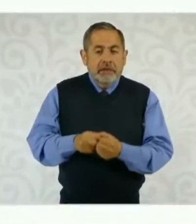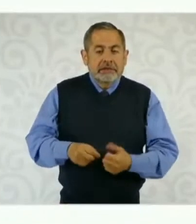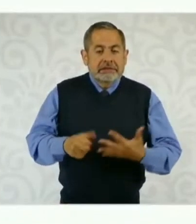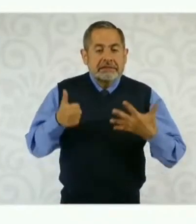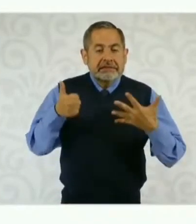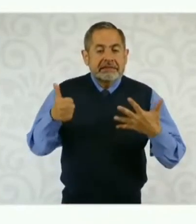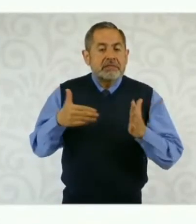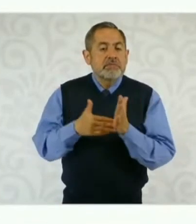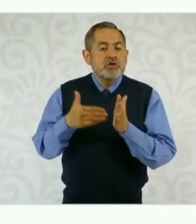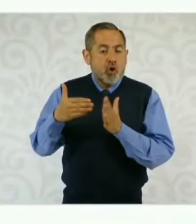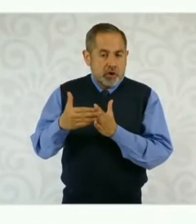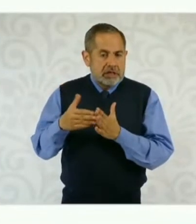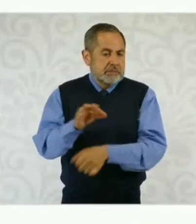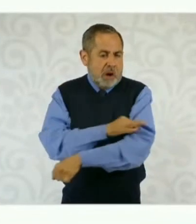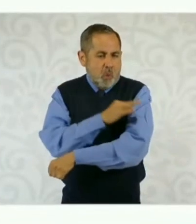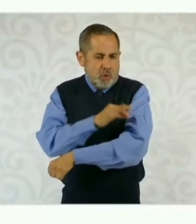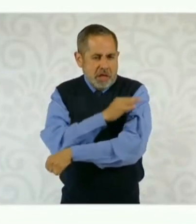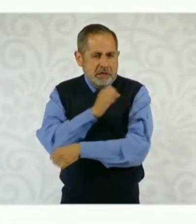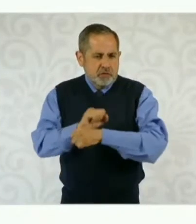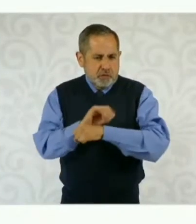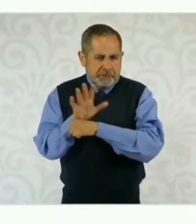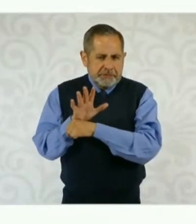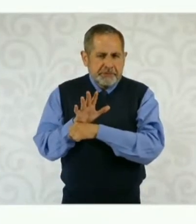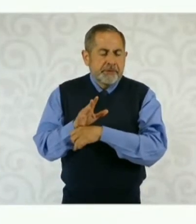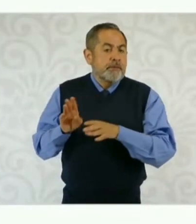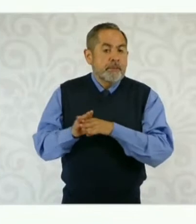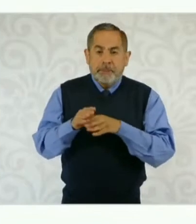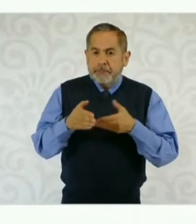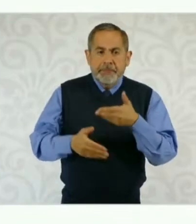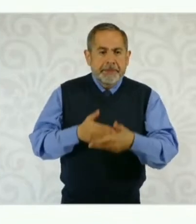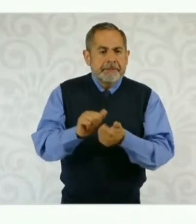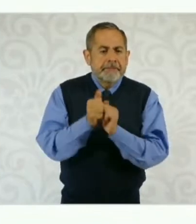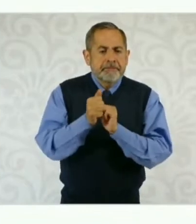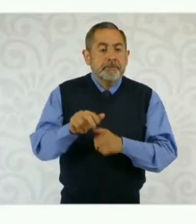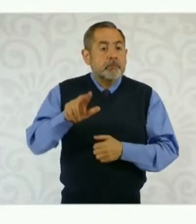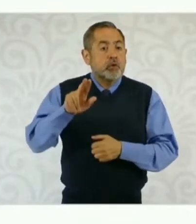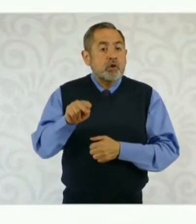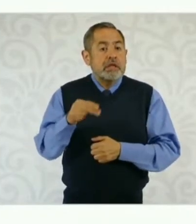millones de vacunas de COVID, teniendo un avance de